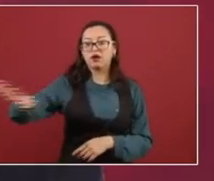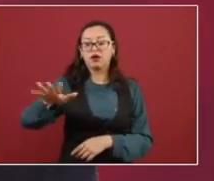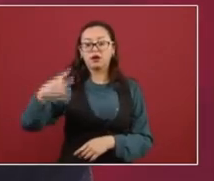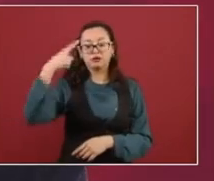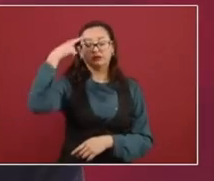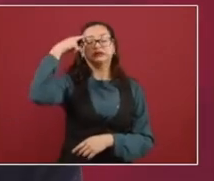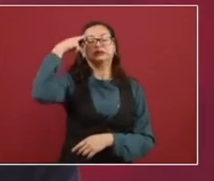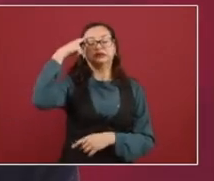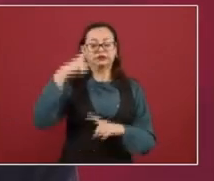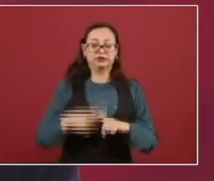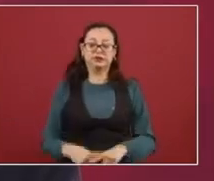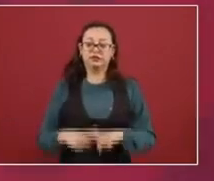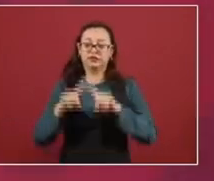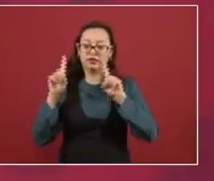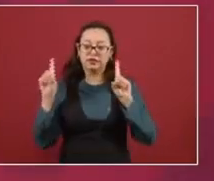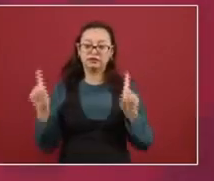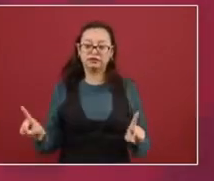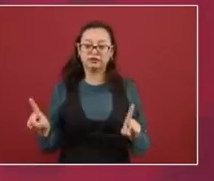Es así.